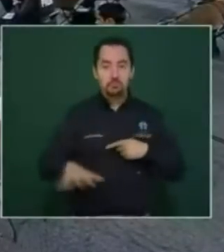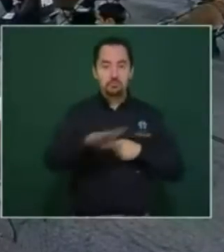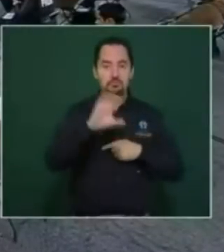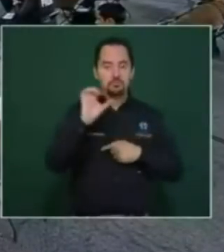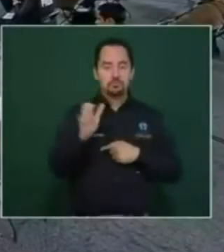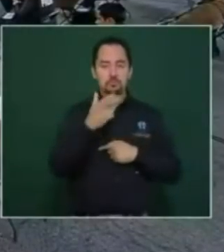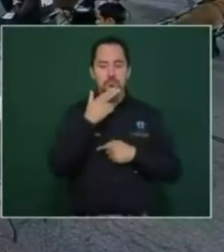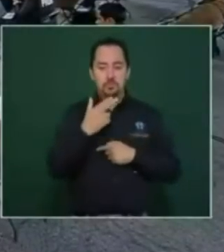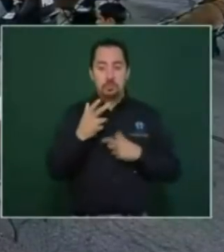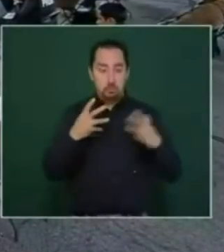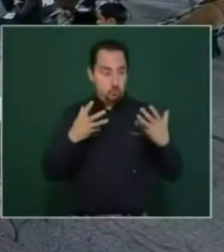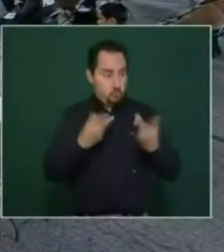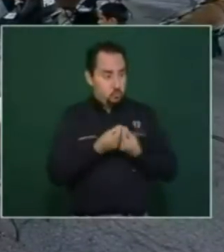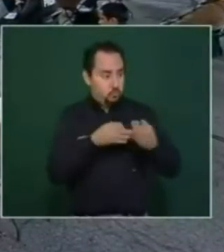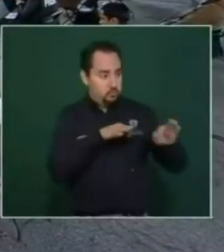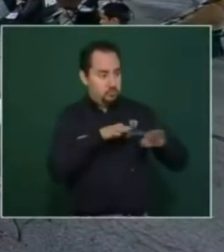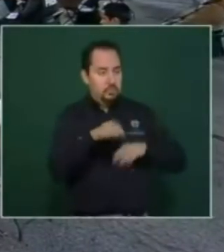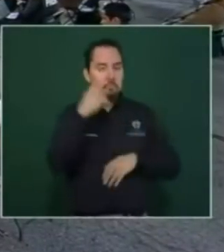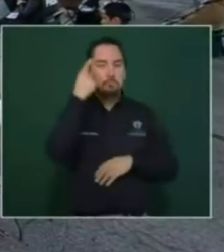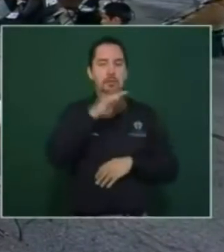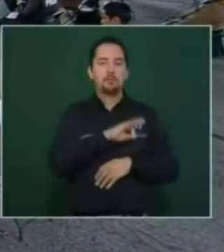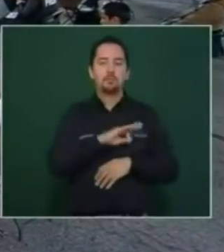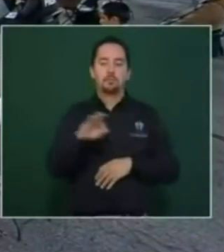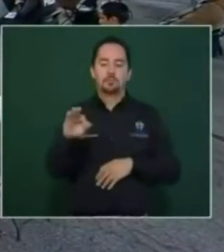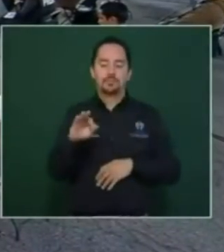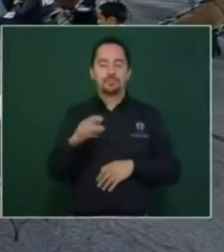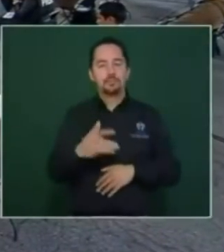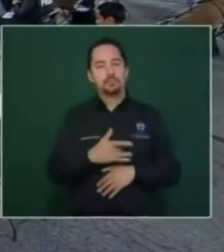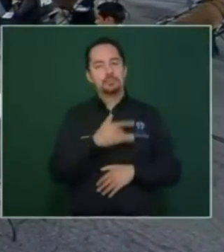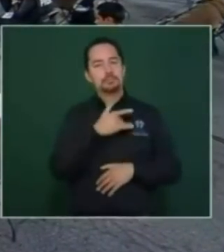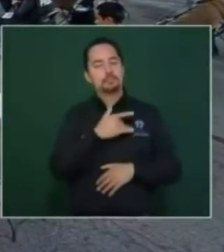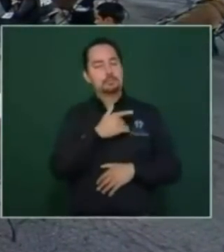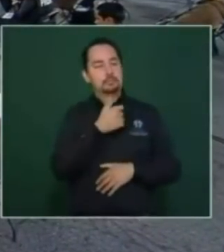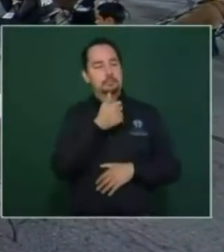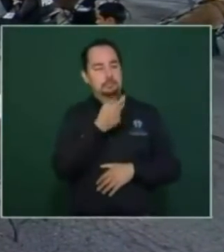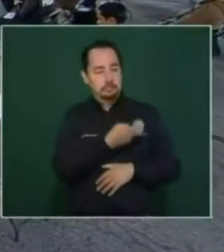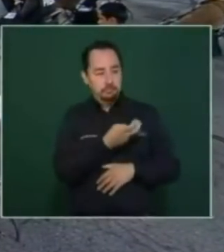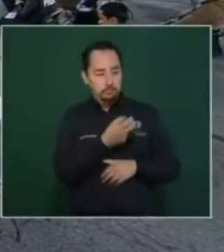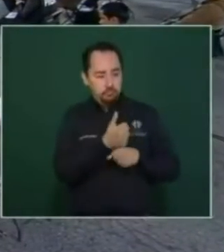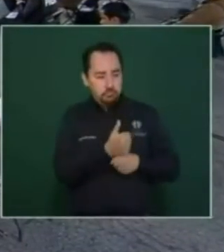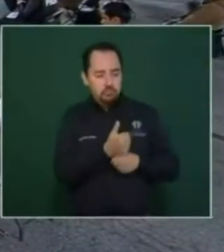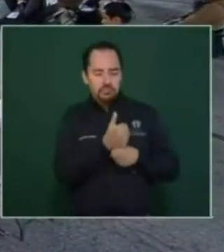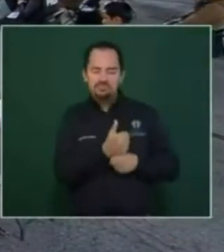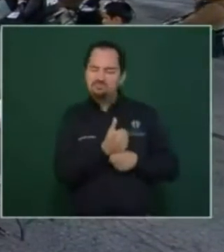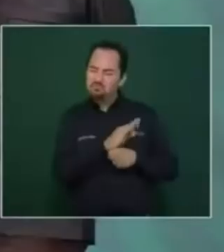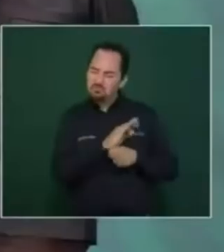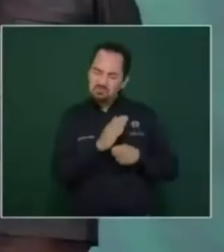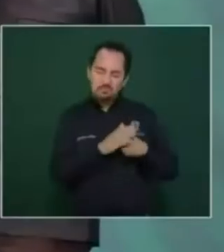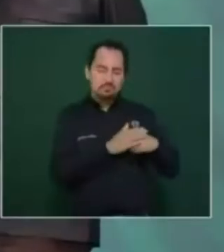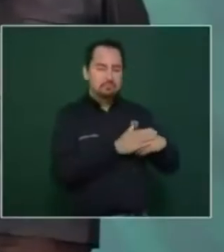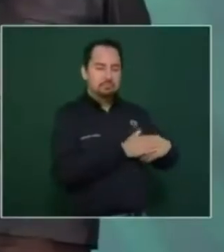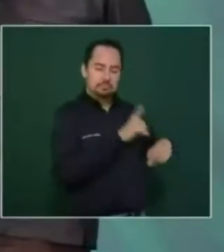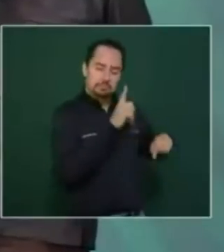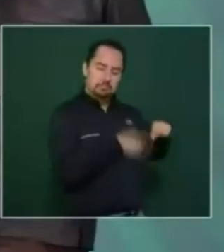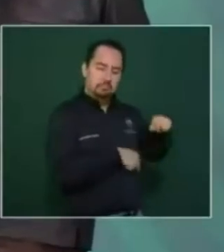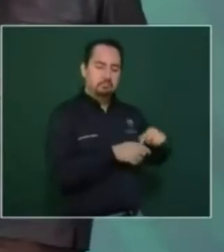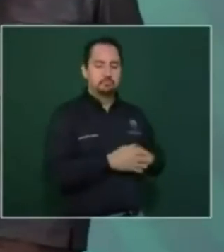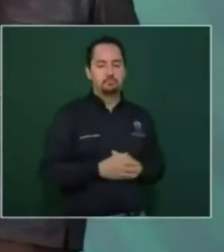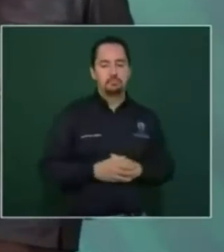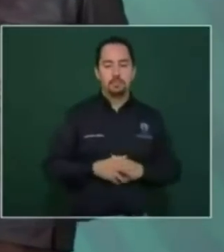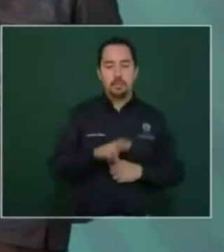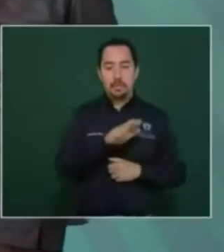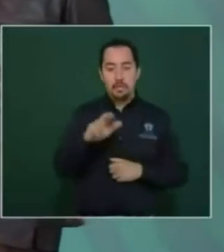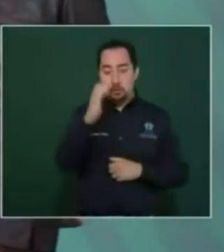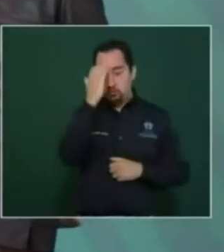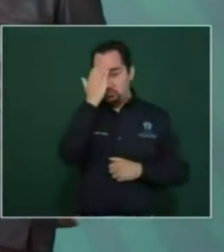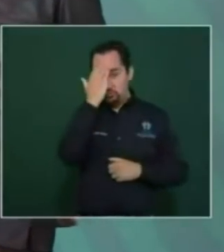juntos para evitar el dolor que puede ser evitado. Hemos sabido reconocer que la división y